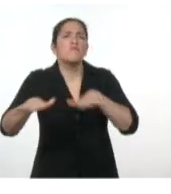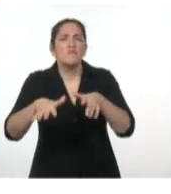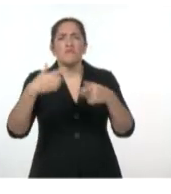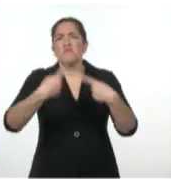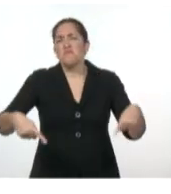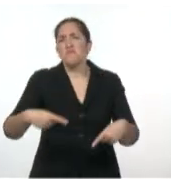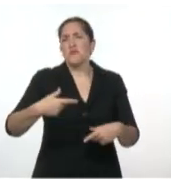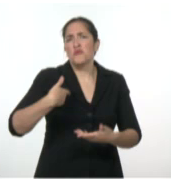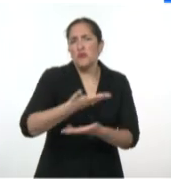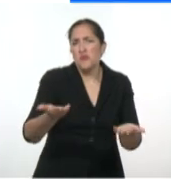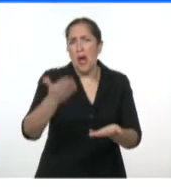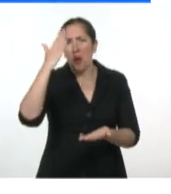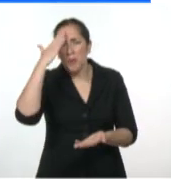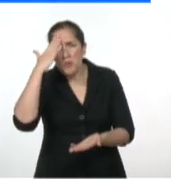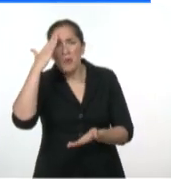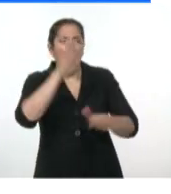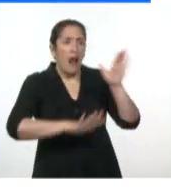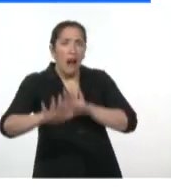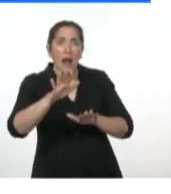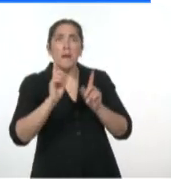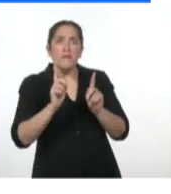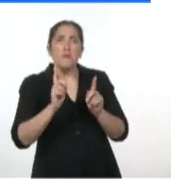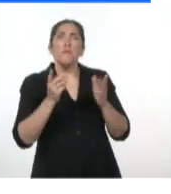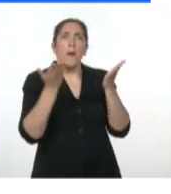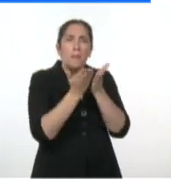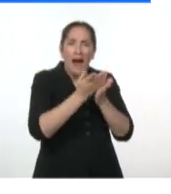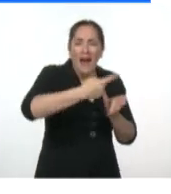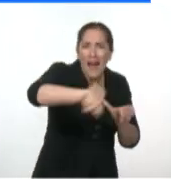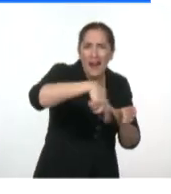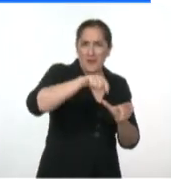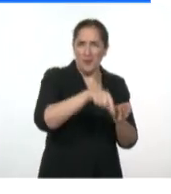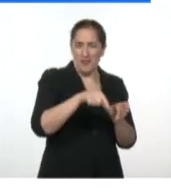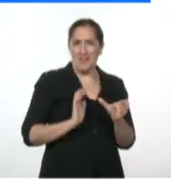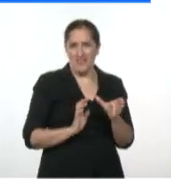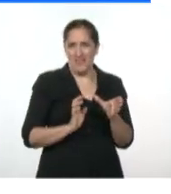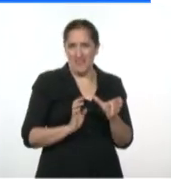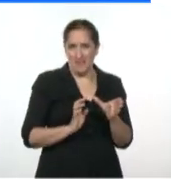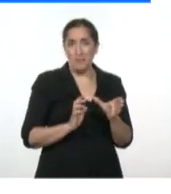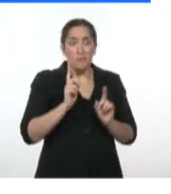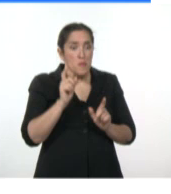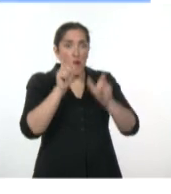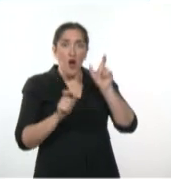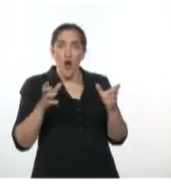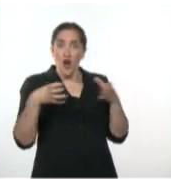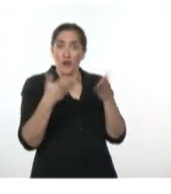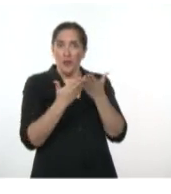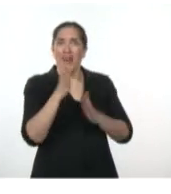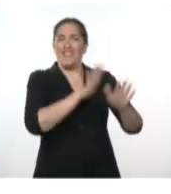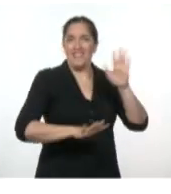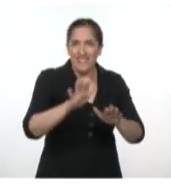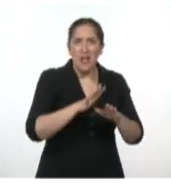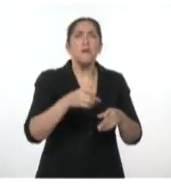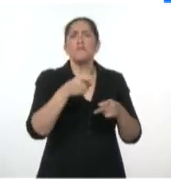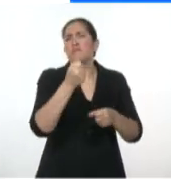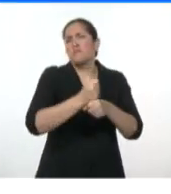culturales organizadas por y para los estudiantes. Estos consejos desempeñan diversas funciones, pero